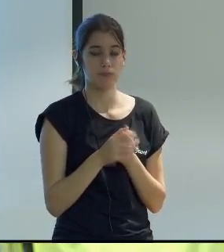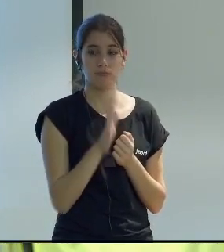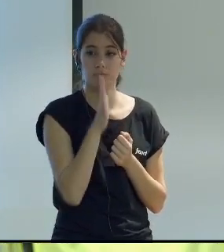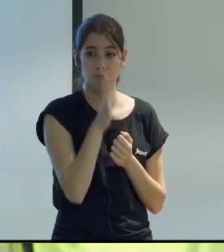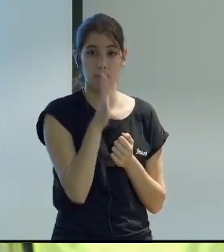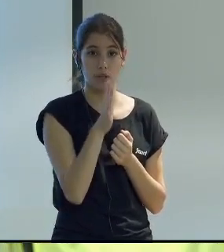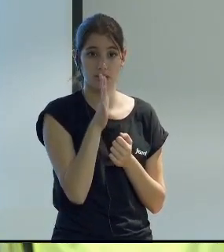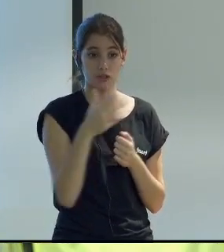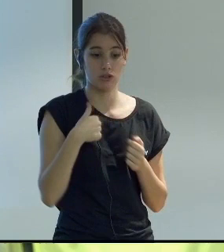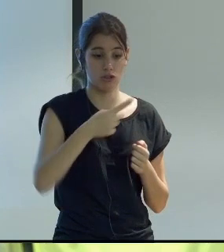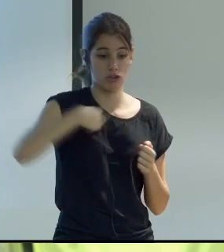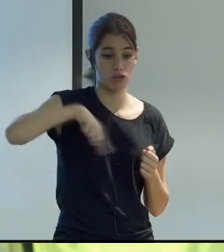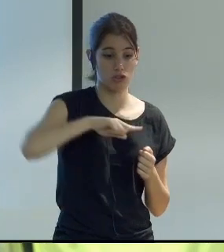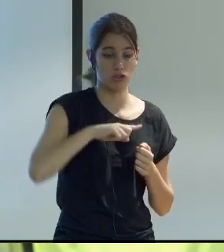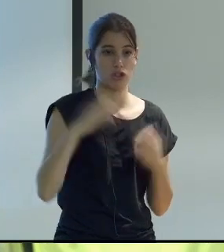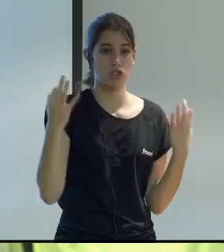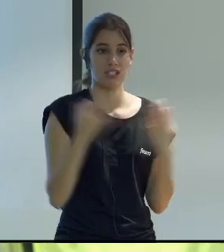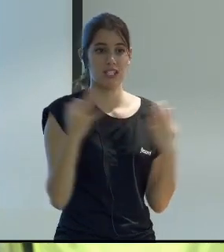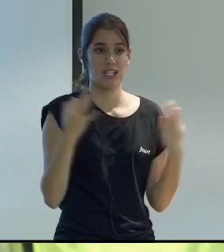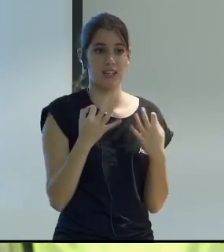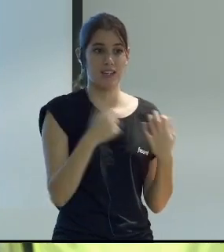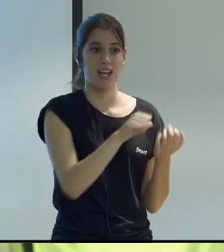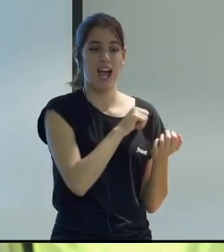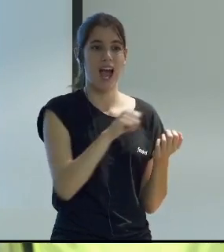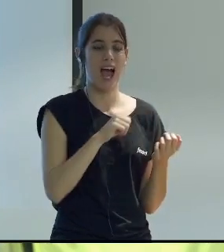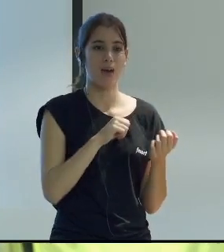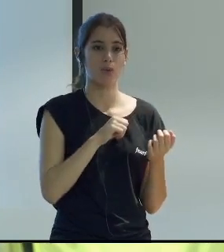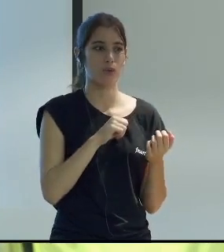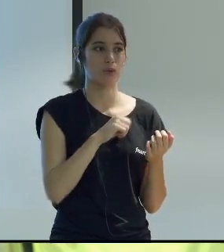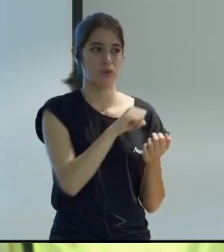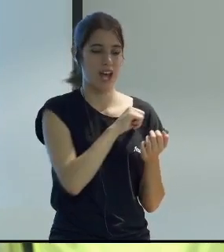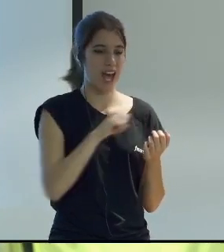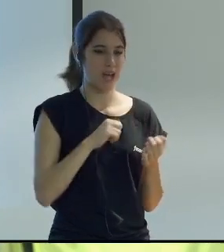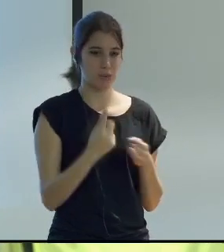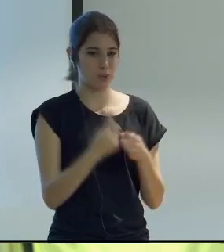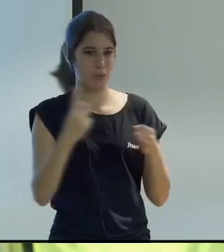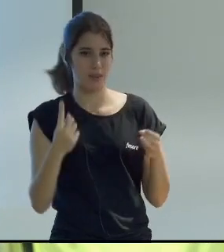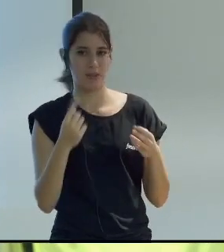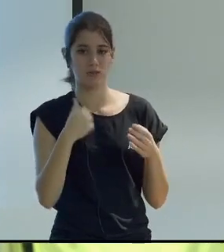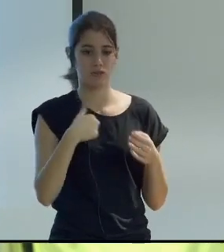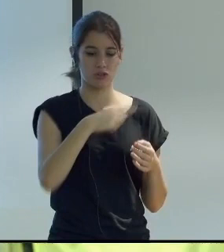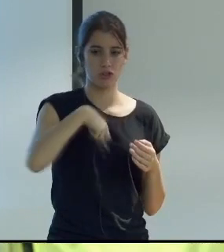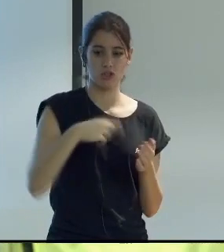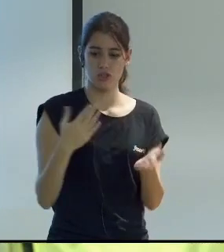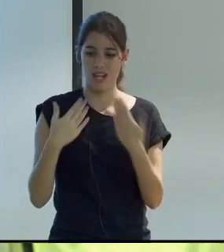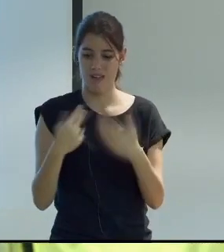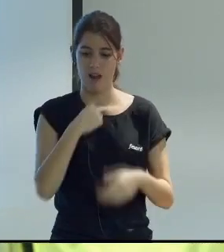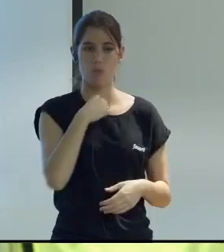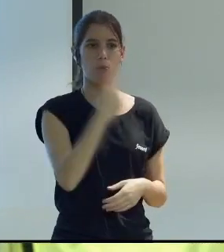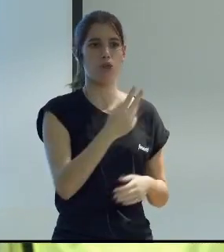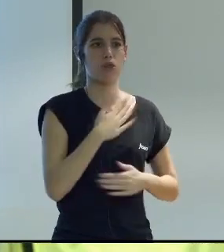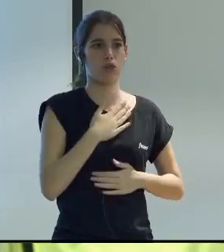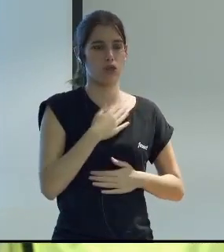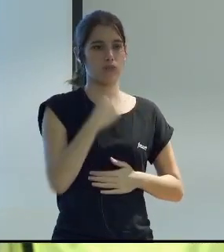tanto, nosotros tenemos que autoemanciparnos, tenemos que hablar con nuestra propia voz